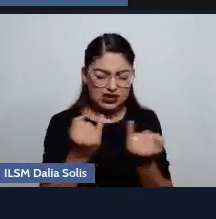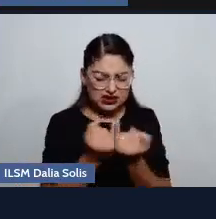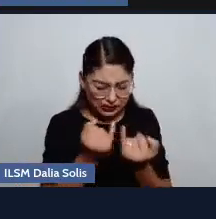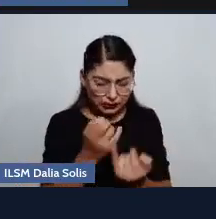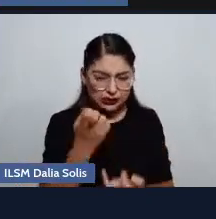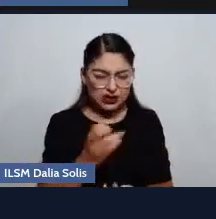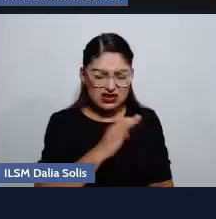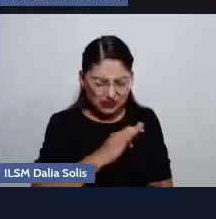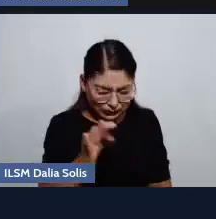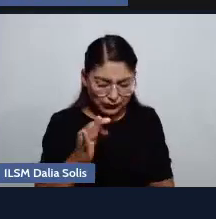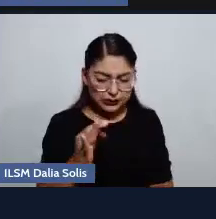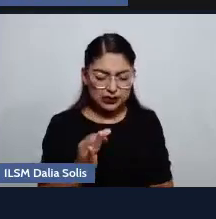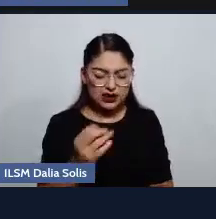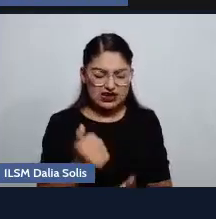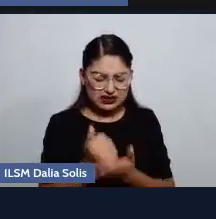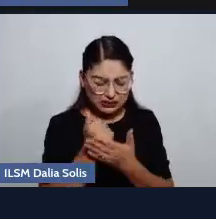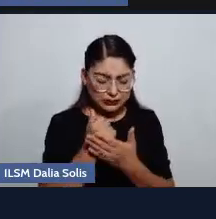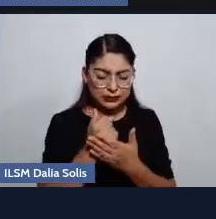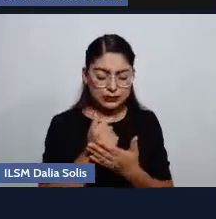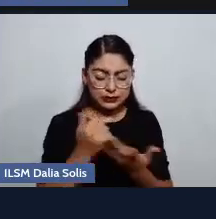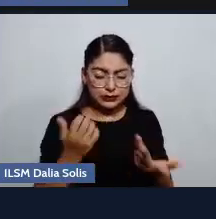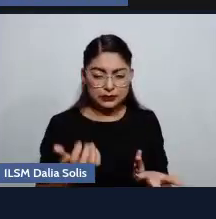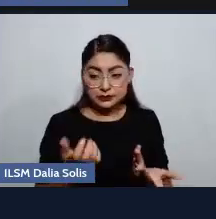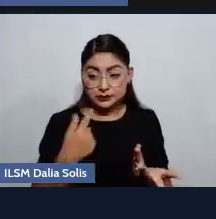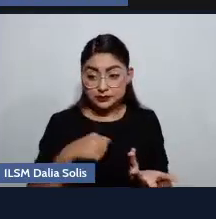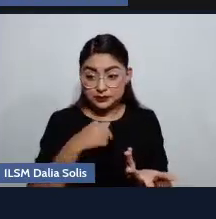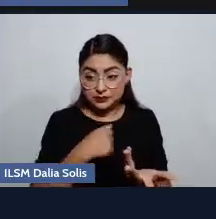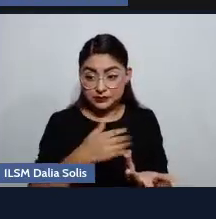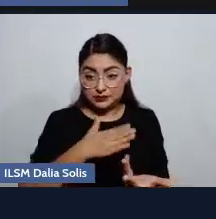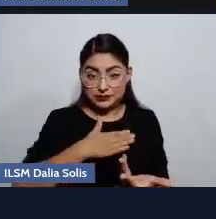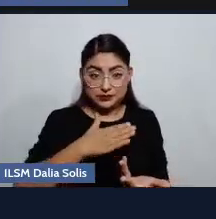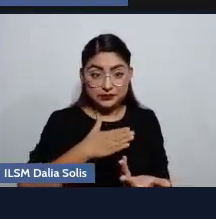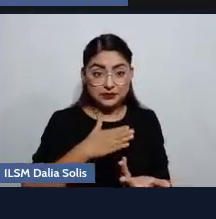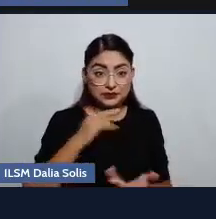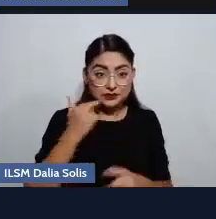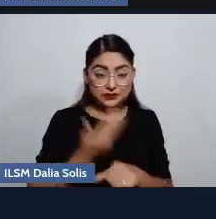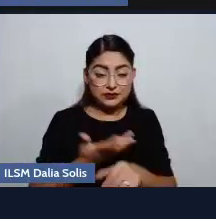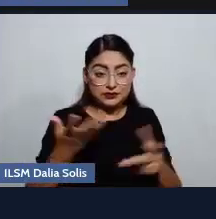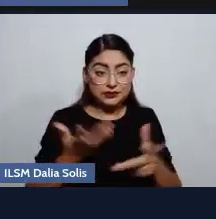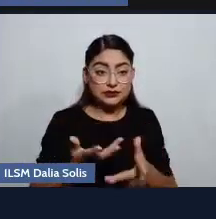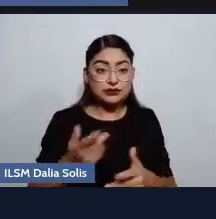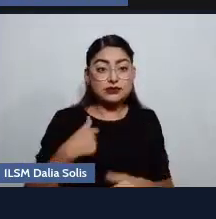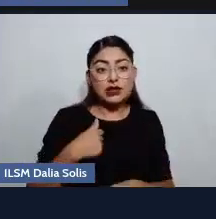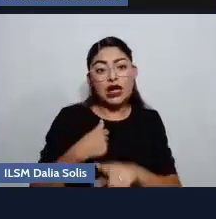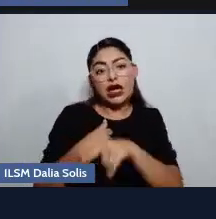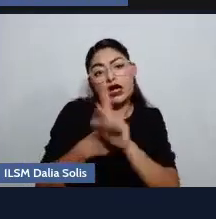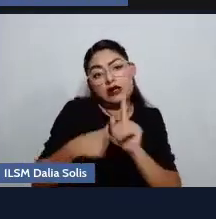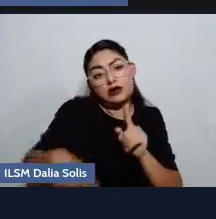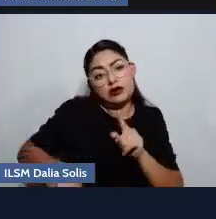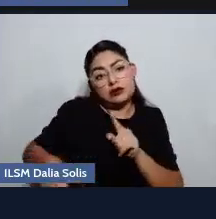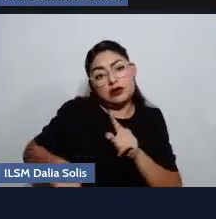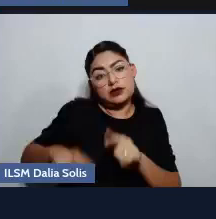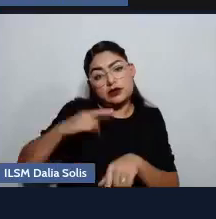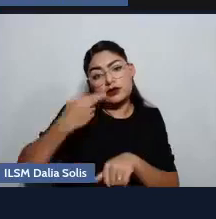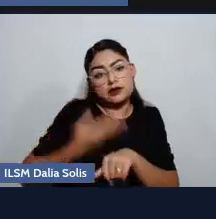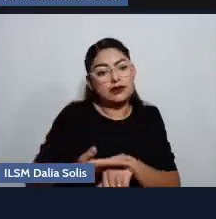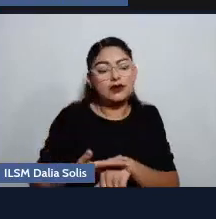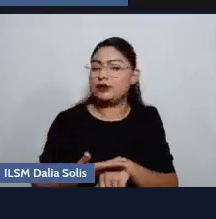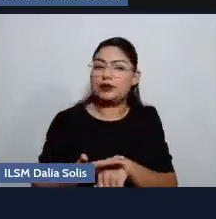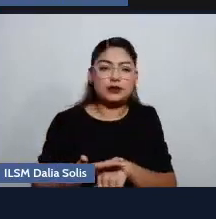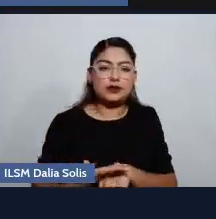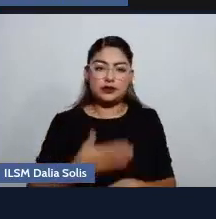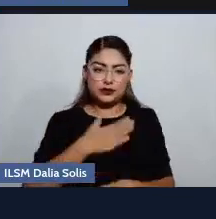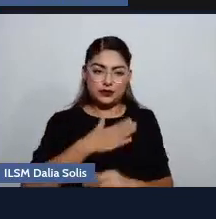pero nosotros estamos haciendo nuestra parte, no dejarle todo al gobierno, sino que empezar por uno mismo. Así